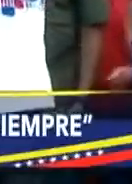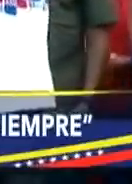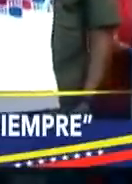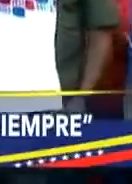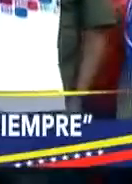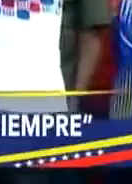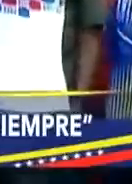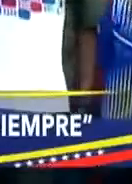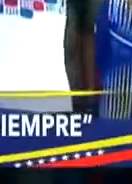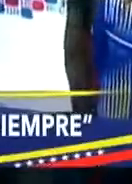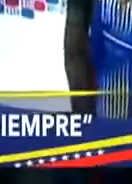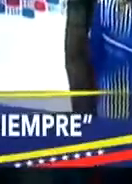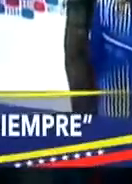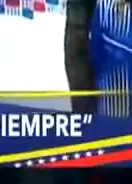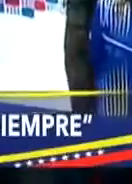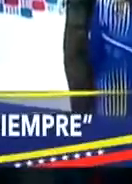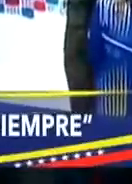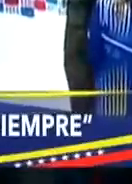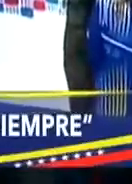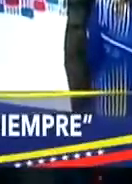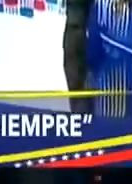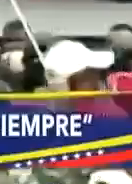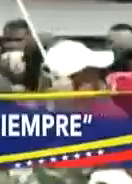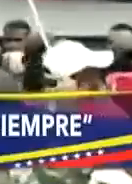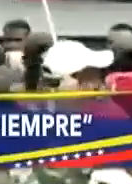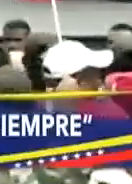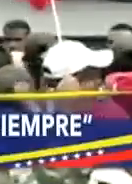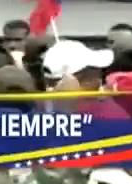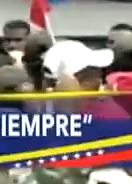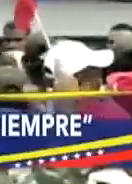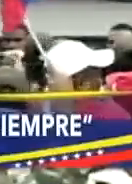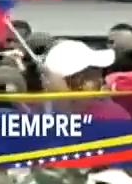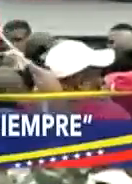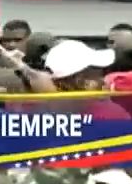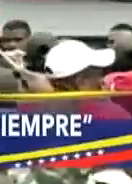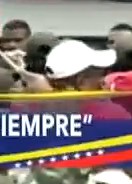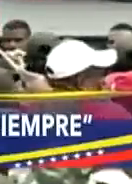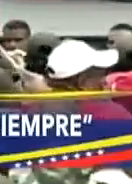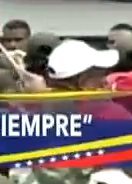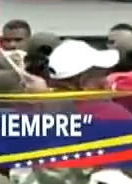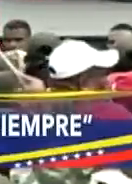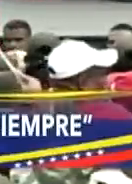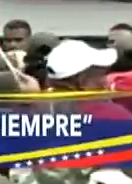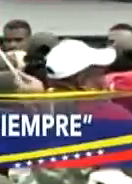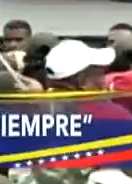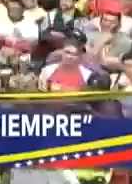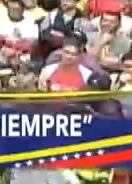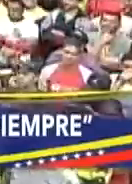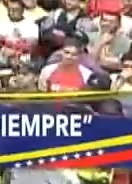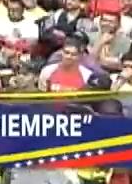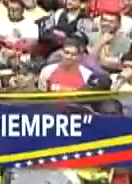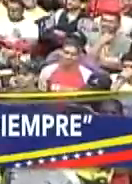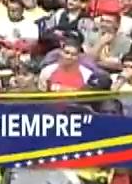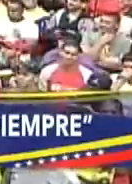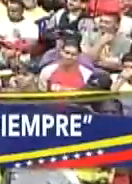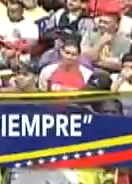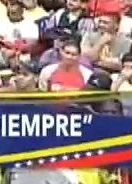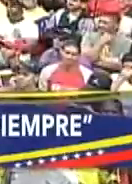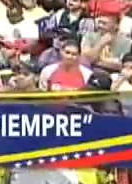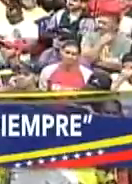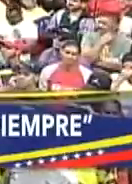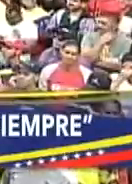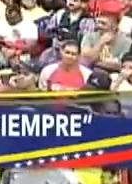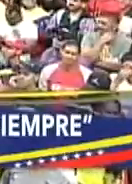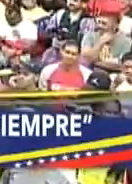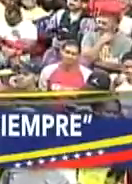Venezuela, al pueblo de Chávez, al pueblo de Bolívar, al pueblo de Guaycaipuro. ¡Que viva el 4 de